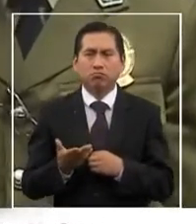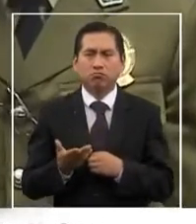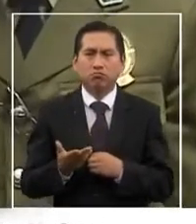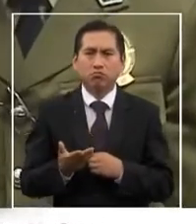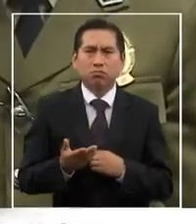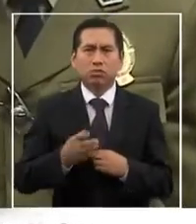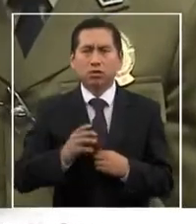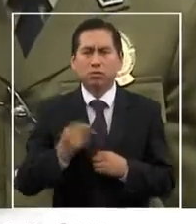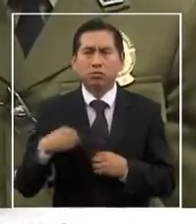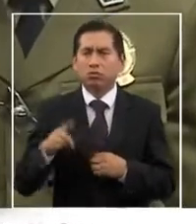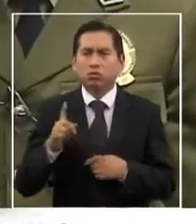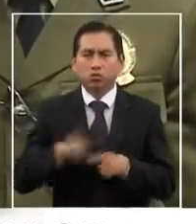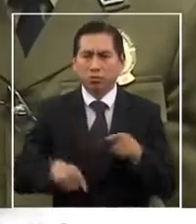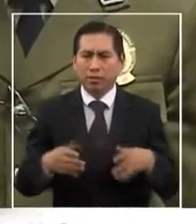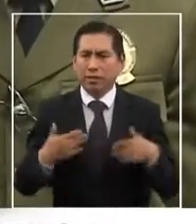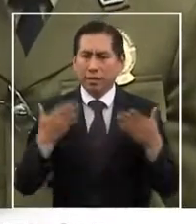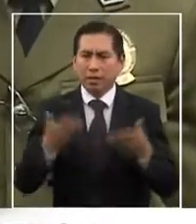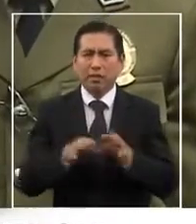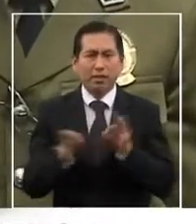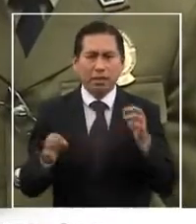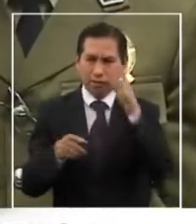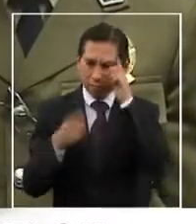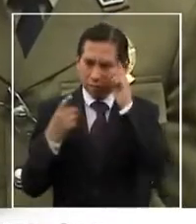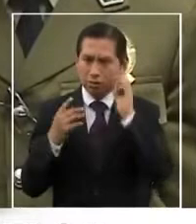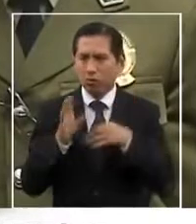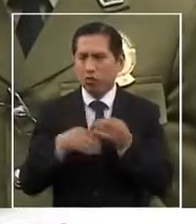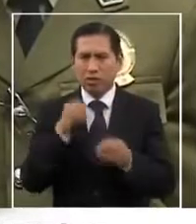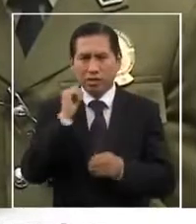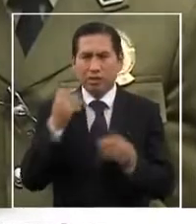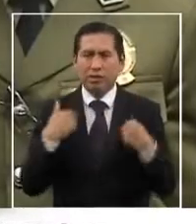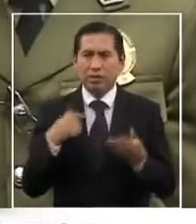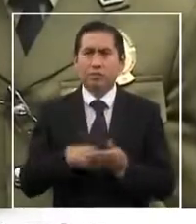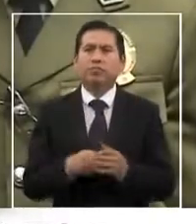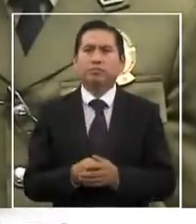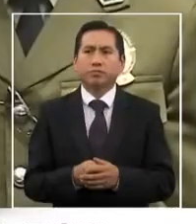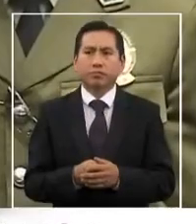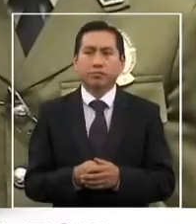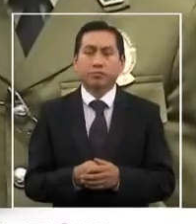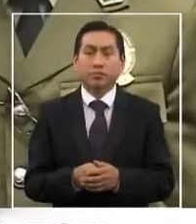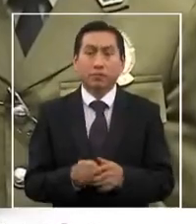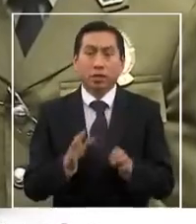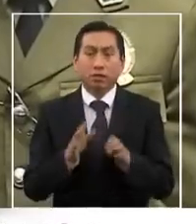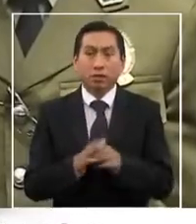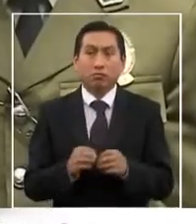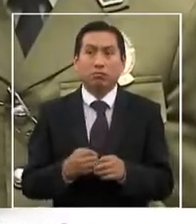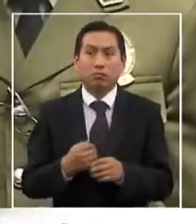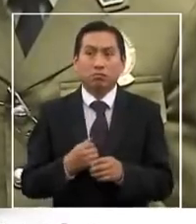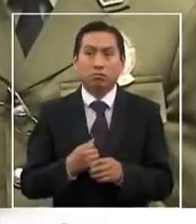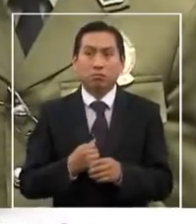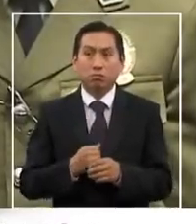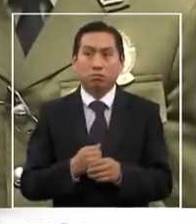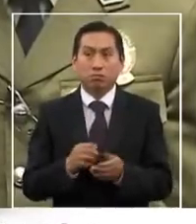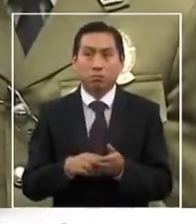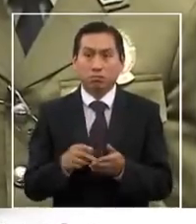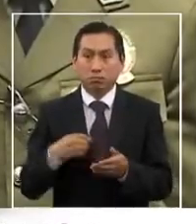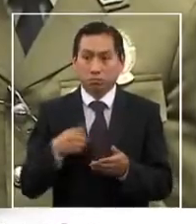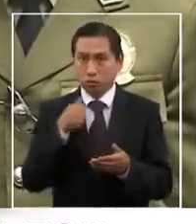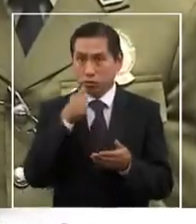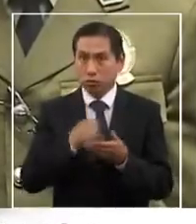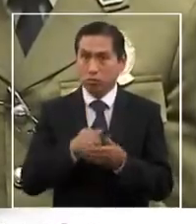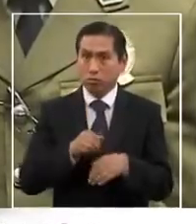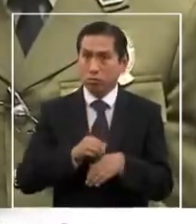no podemos hacer felicitaciones ni darles memorandos todos los días, porque si no tendríamos que pasarnos haciendo memorandos para